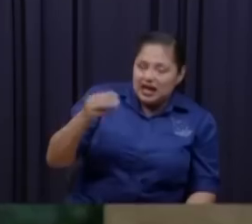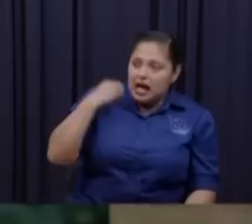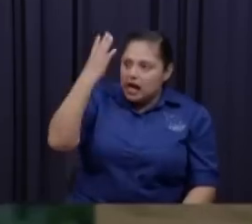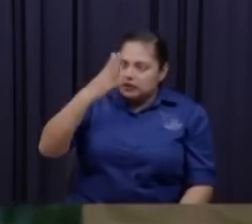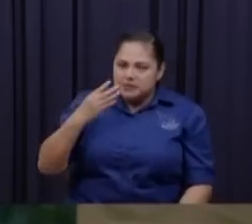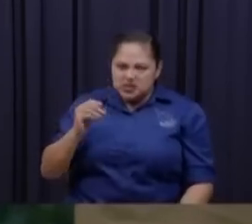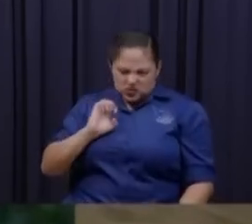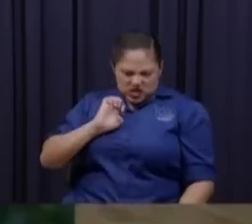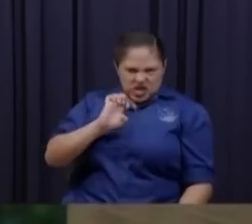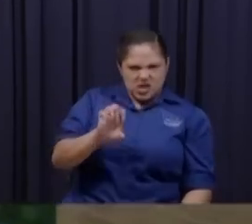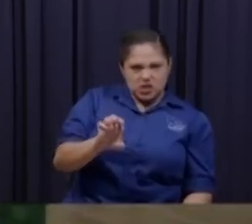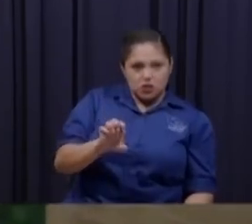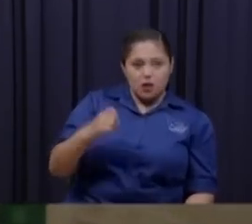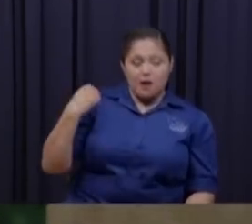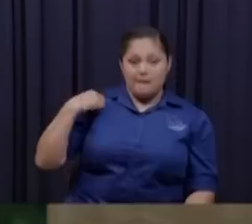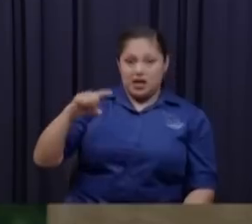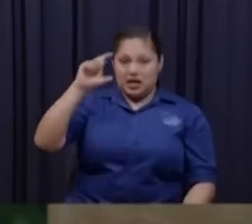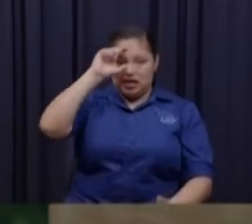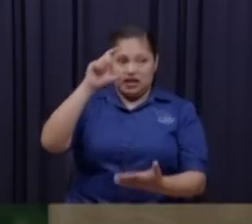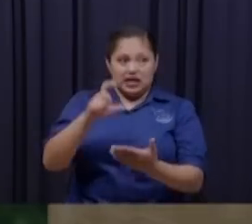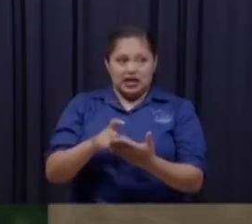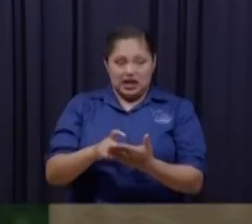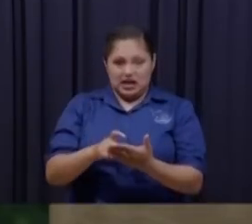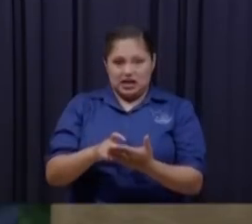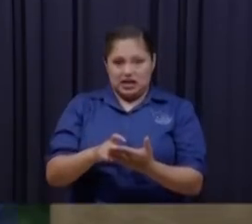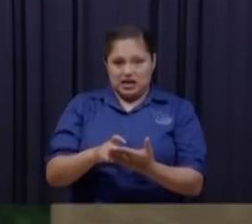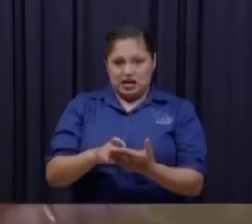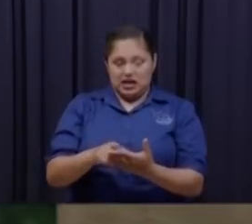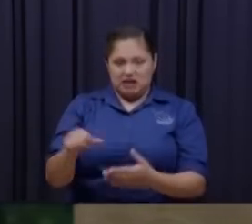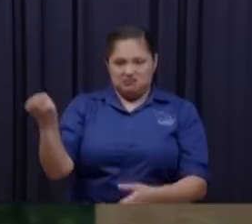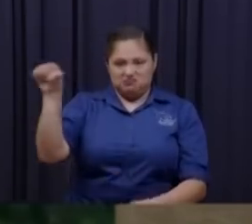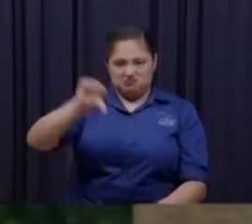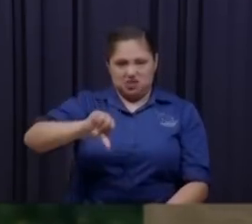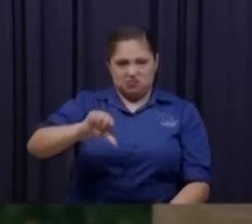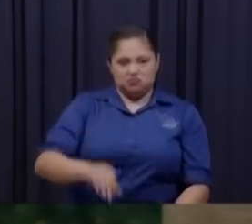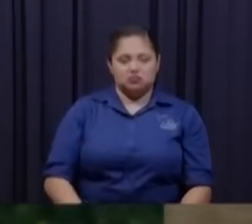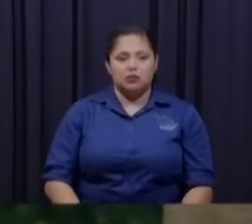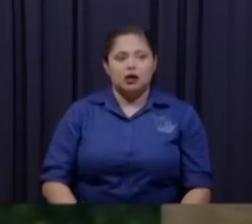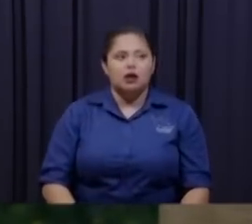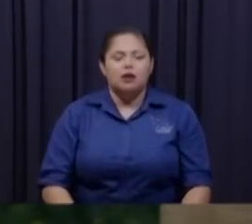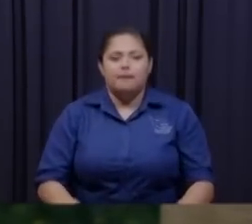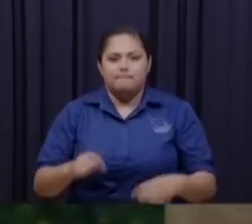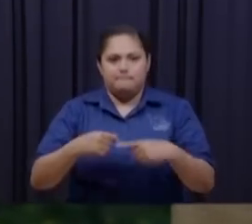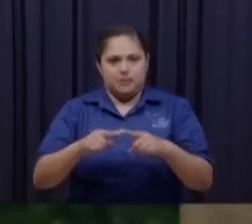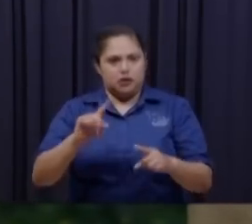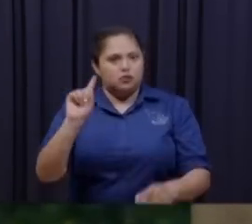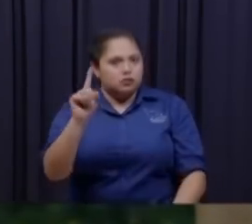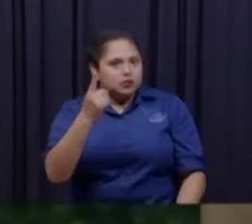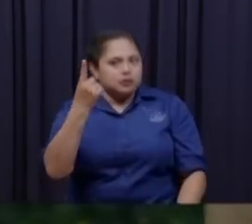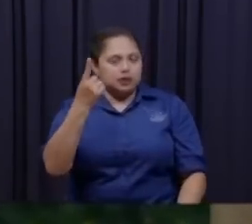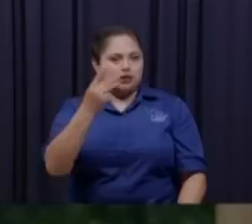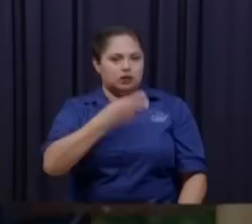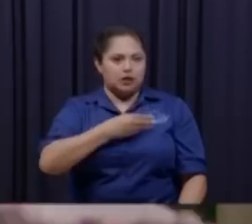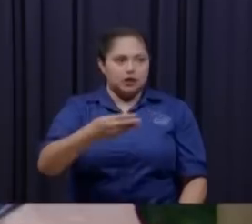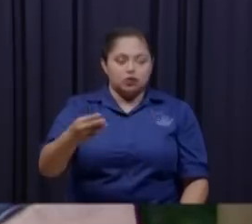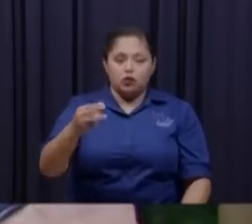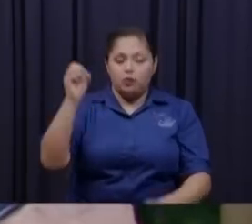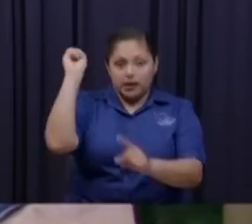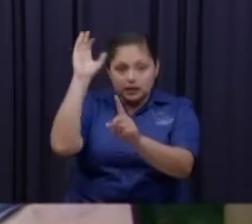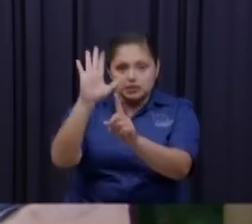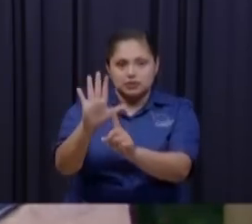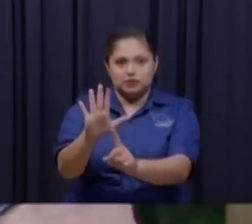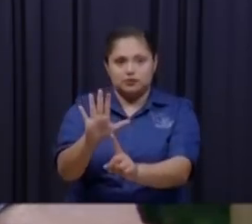para que crean a la operación de error. Pero note usted que lo primero que Él envió fue una